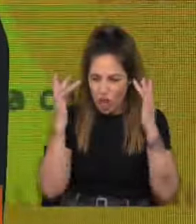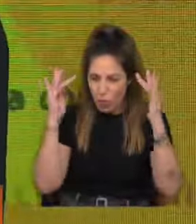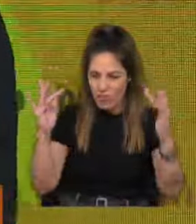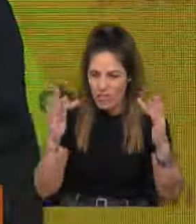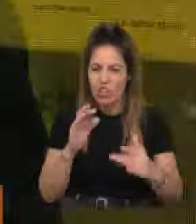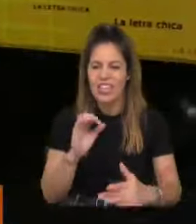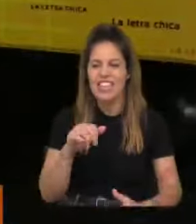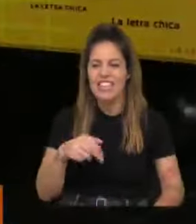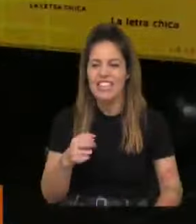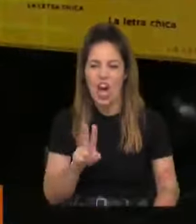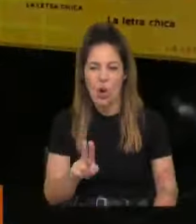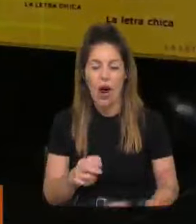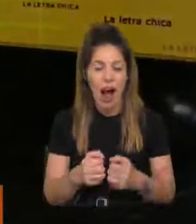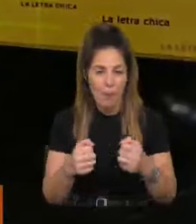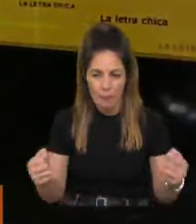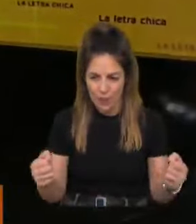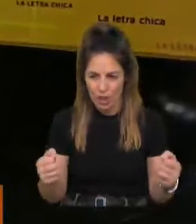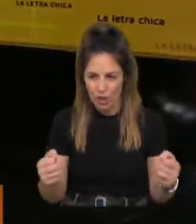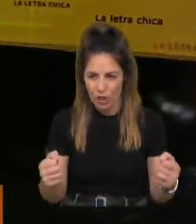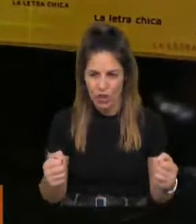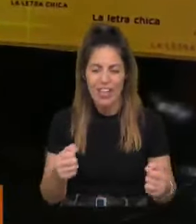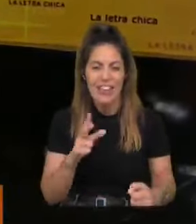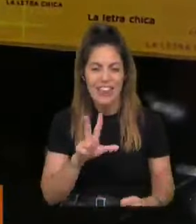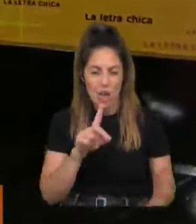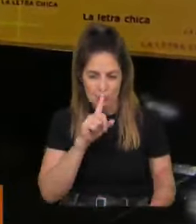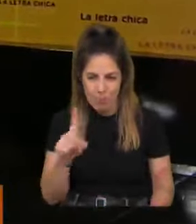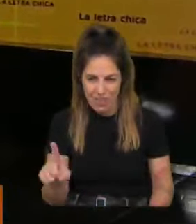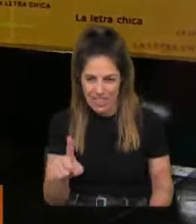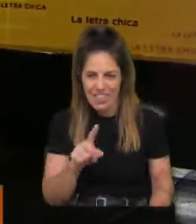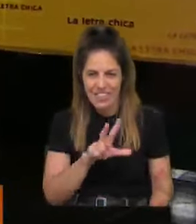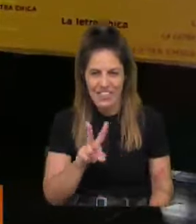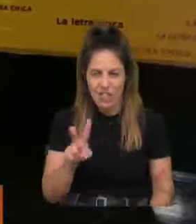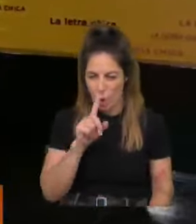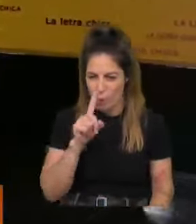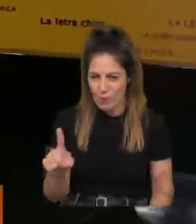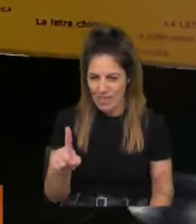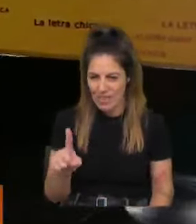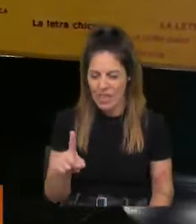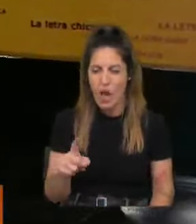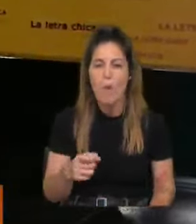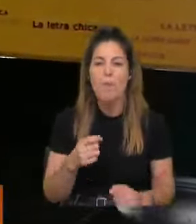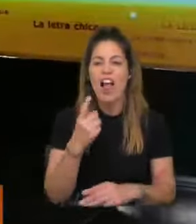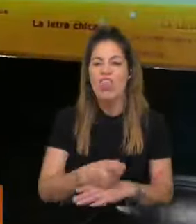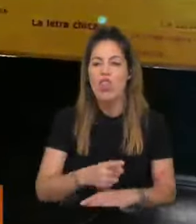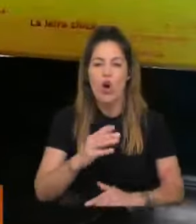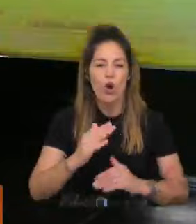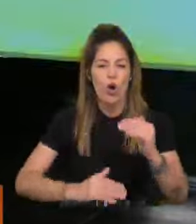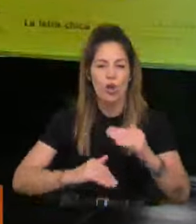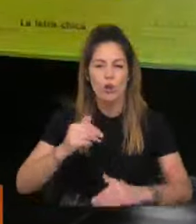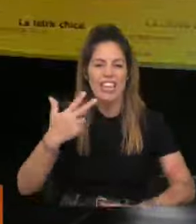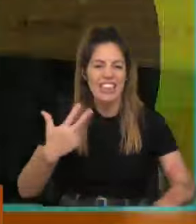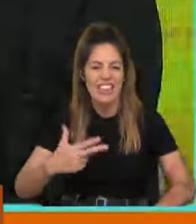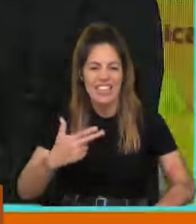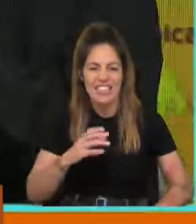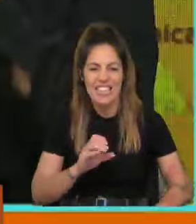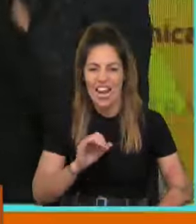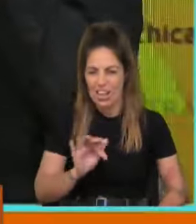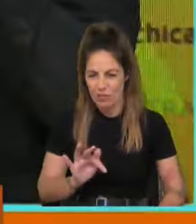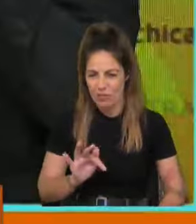inau amplió solamente en 3000 de los 32000 pero mandó a construir 13 caif y 40